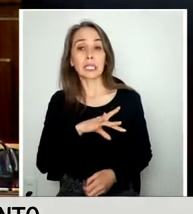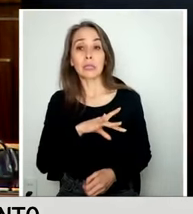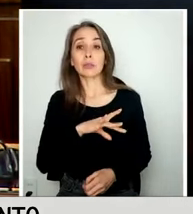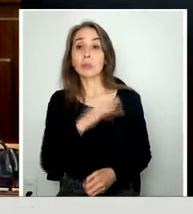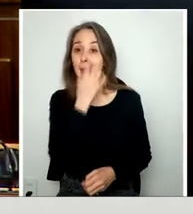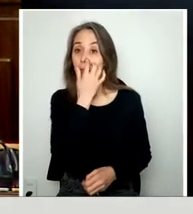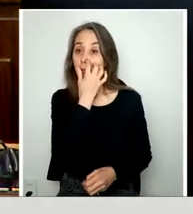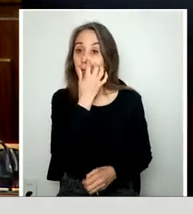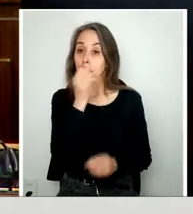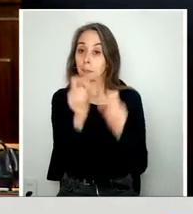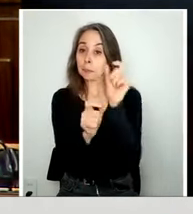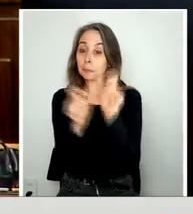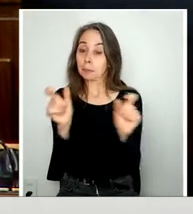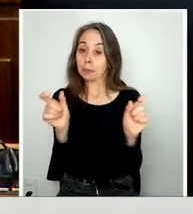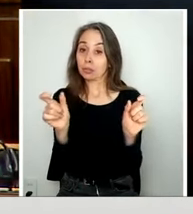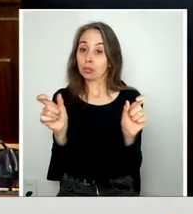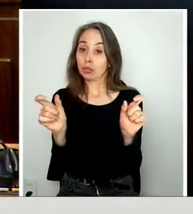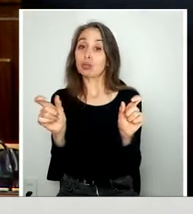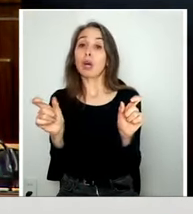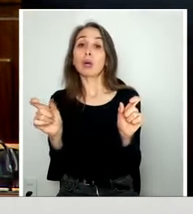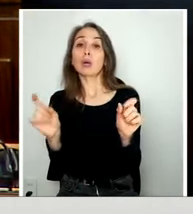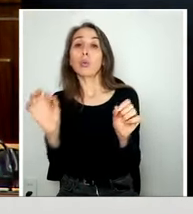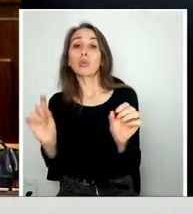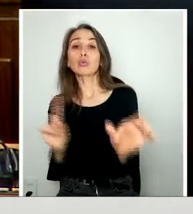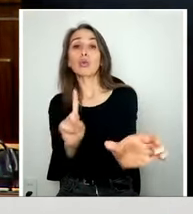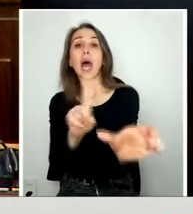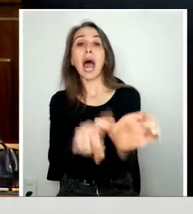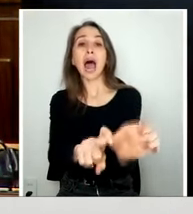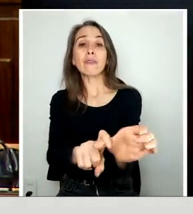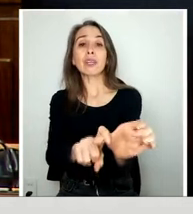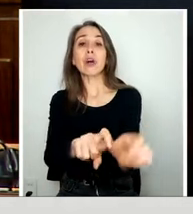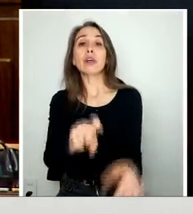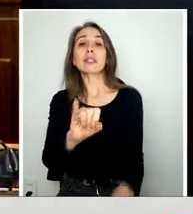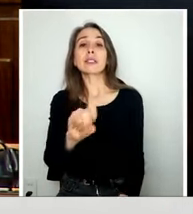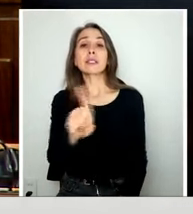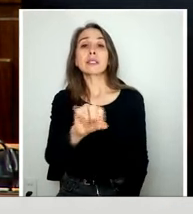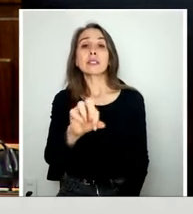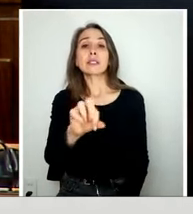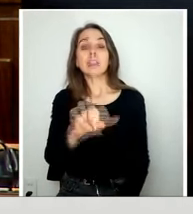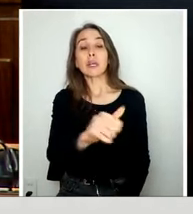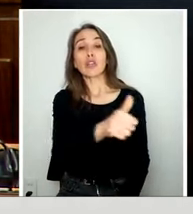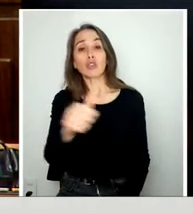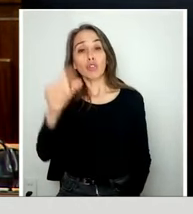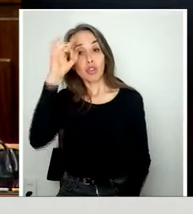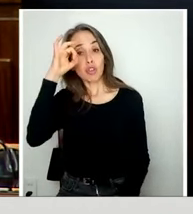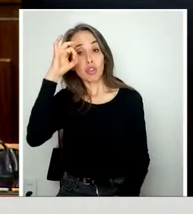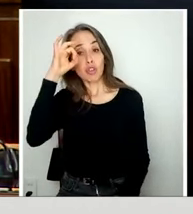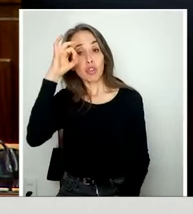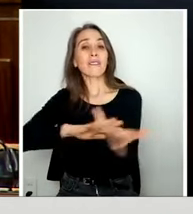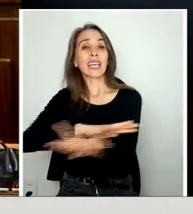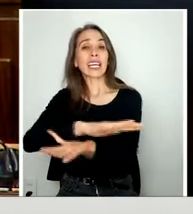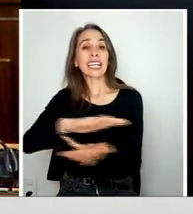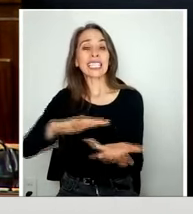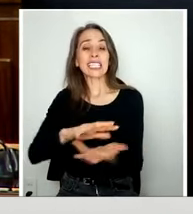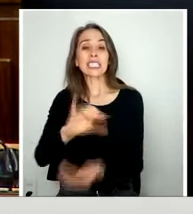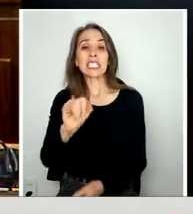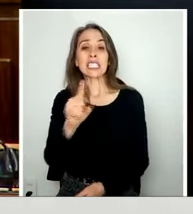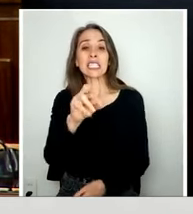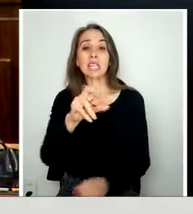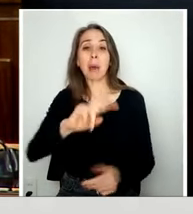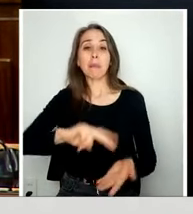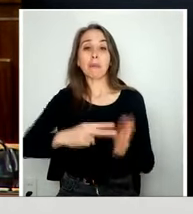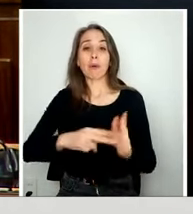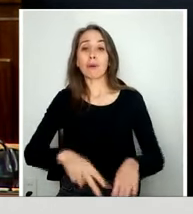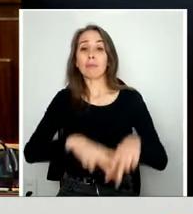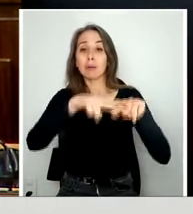que se encuentran afiliados a instituciones de salud previsional todos sabemos que la crisis que están enfrentando estas instituciones a causa